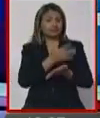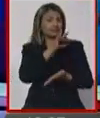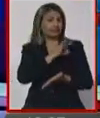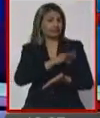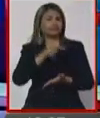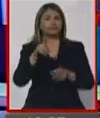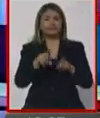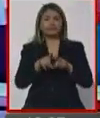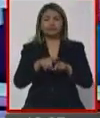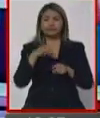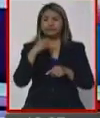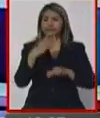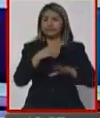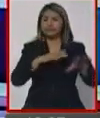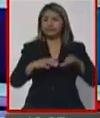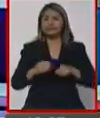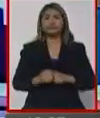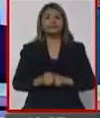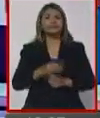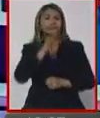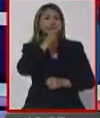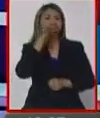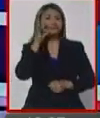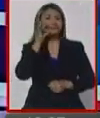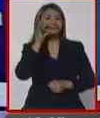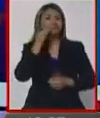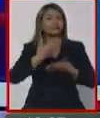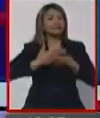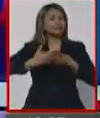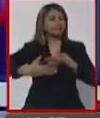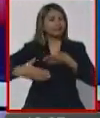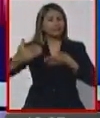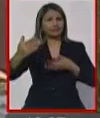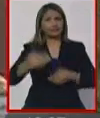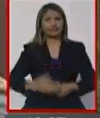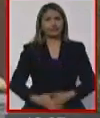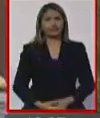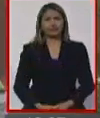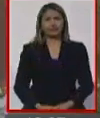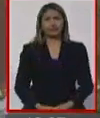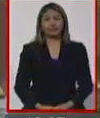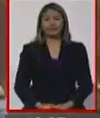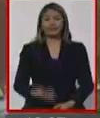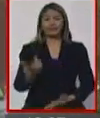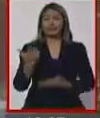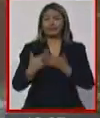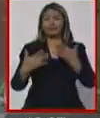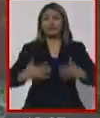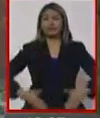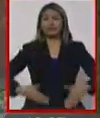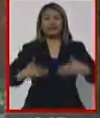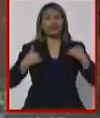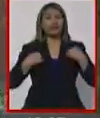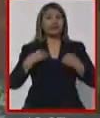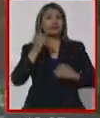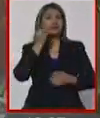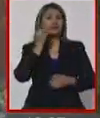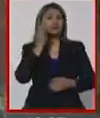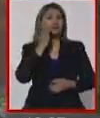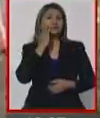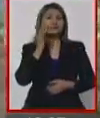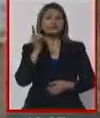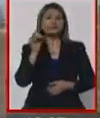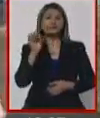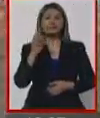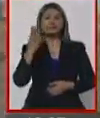Además, no descartan realizar una huelga de hambre indefinida. Ante la situación crítica que está pasando el Hogar Teresa